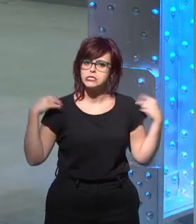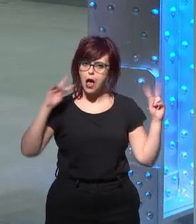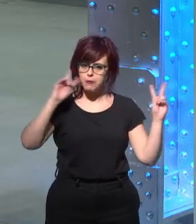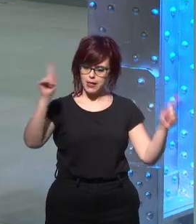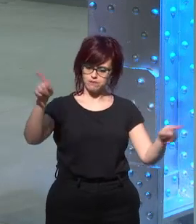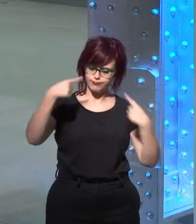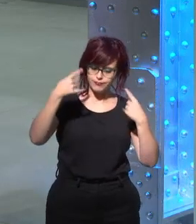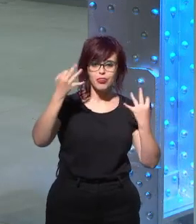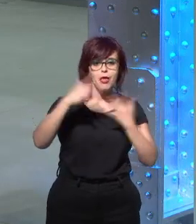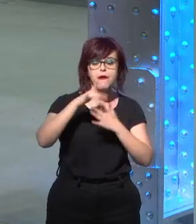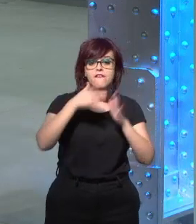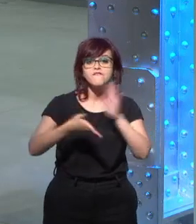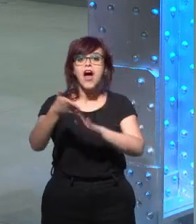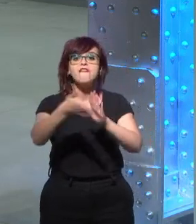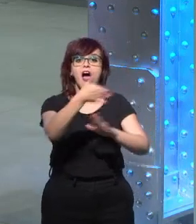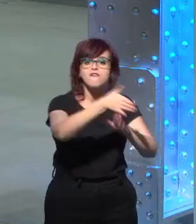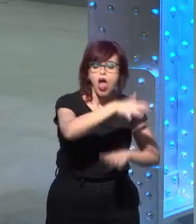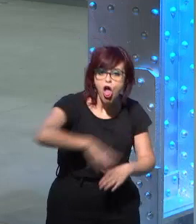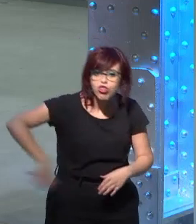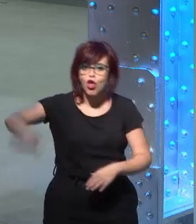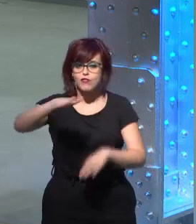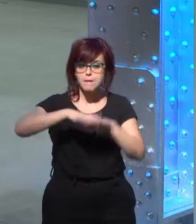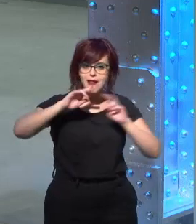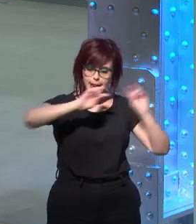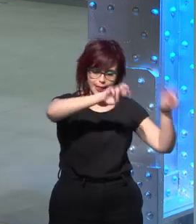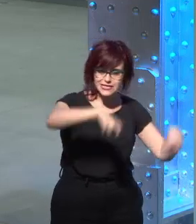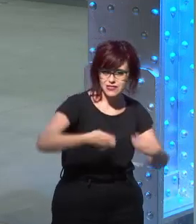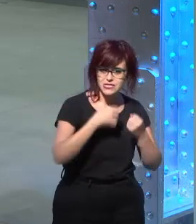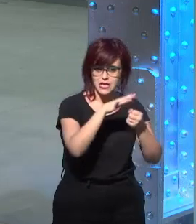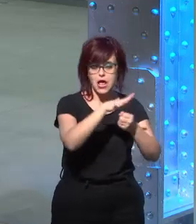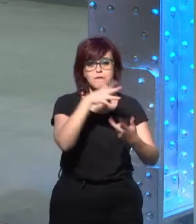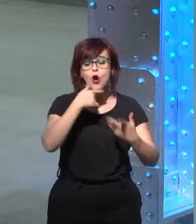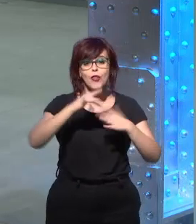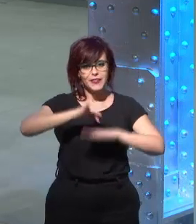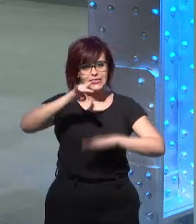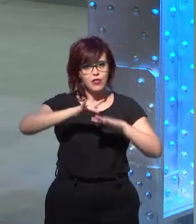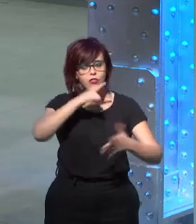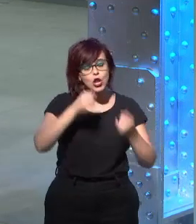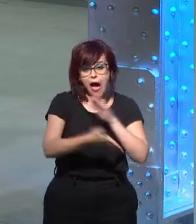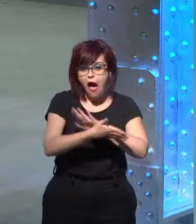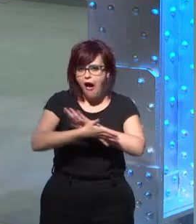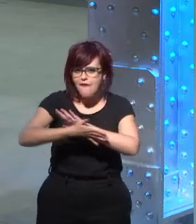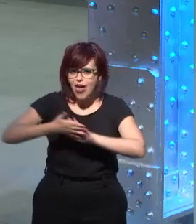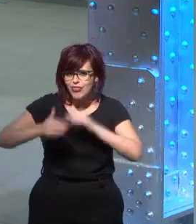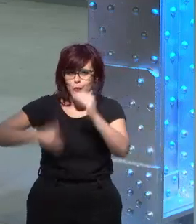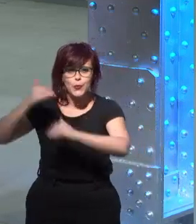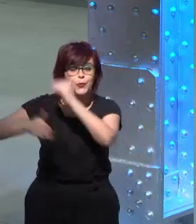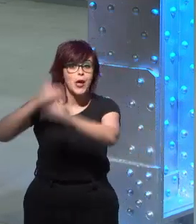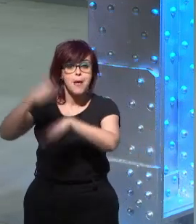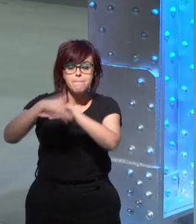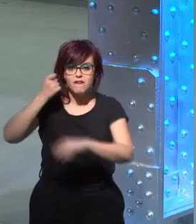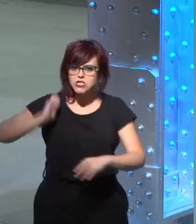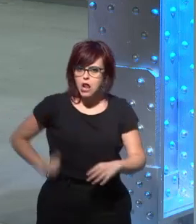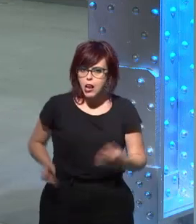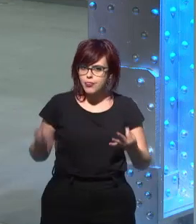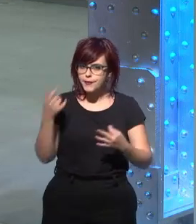mismos de saber hacia dónde ir y de reciclarse. La digitalización trae avances muy rápidos y el profesional debe